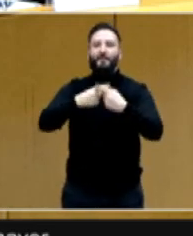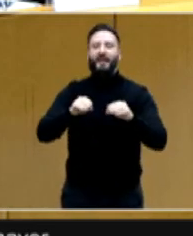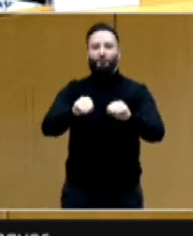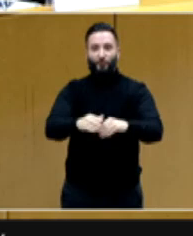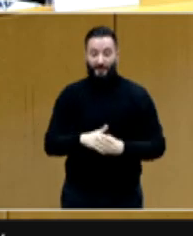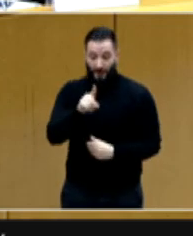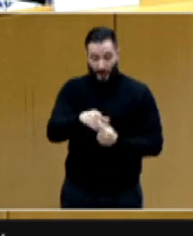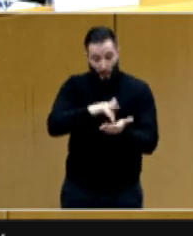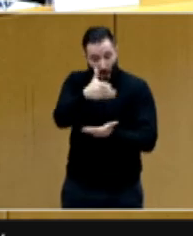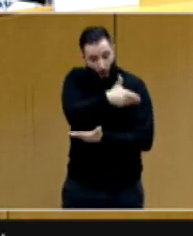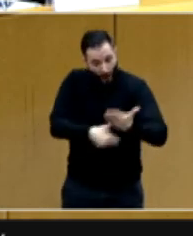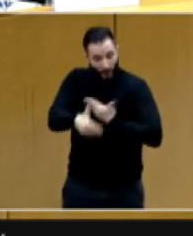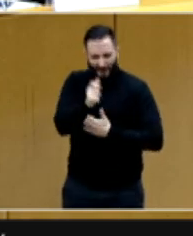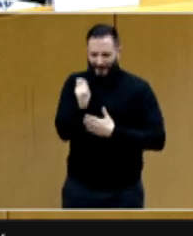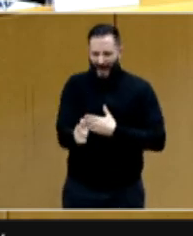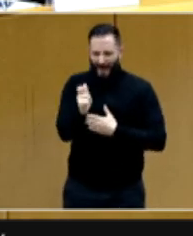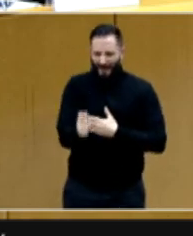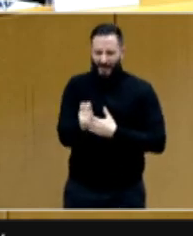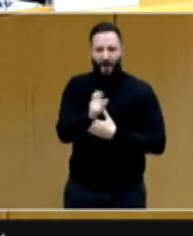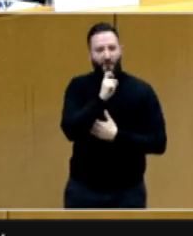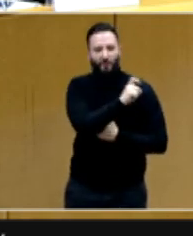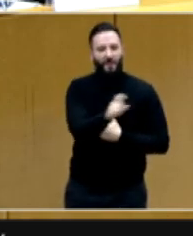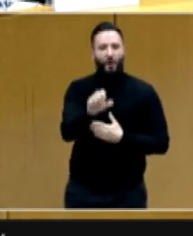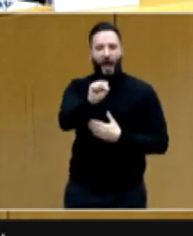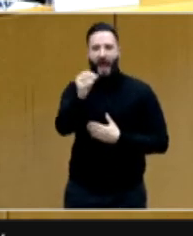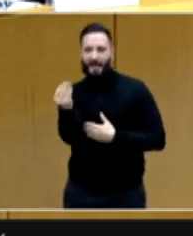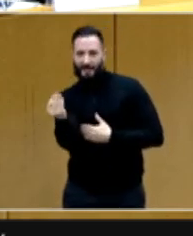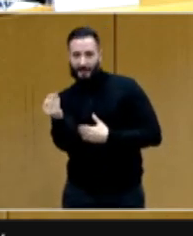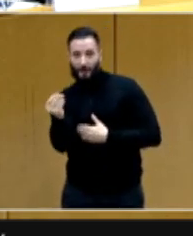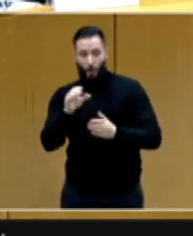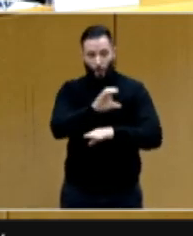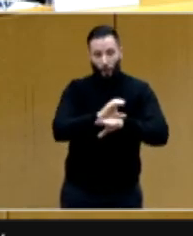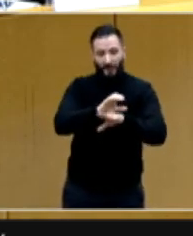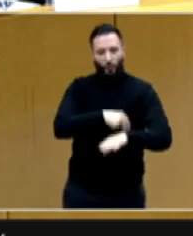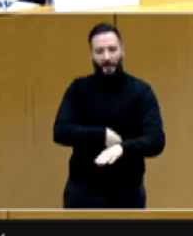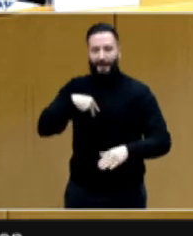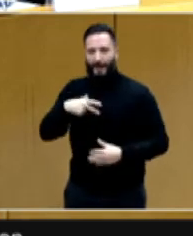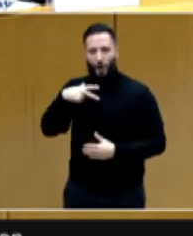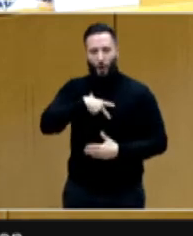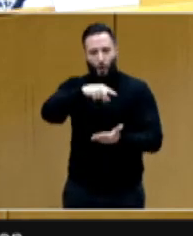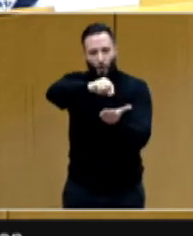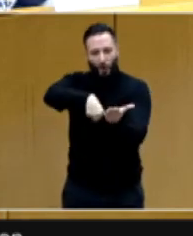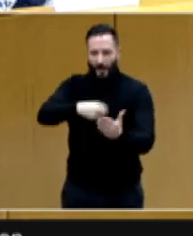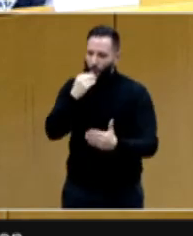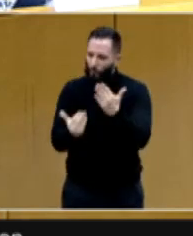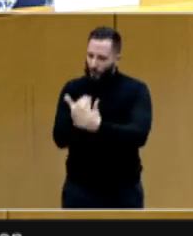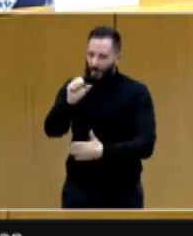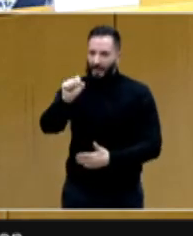además de forma recurrente con la fundación aéquitas del Consejo general del notariado Buenos días Álvaro